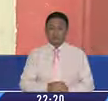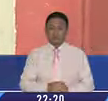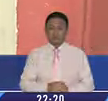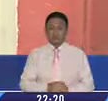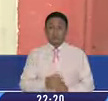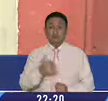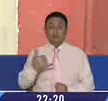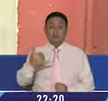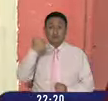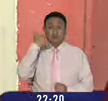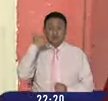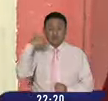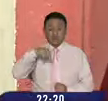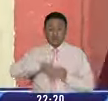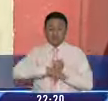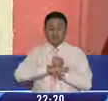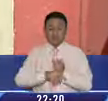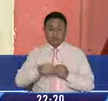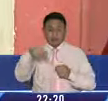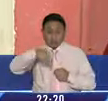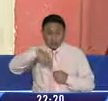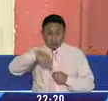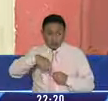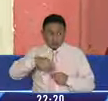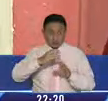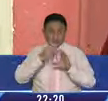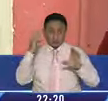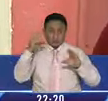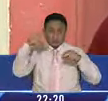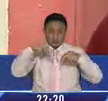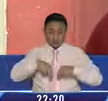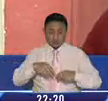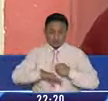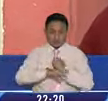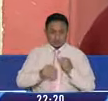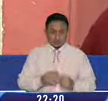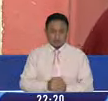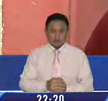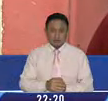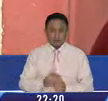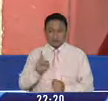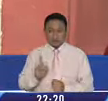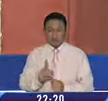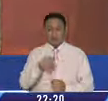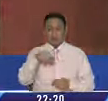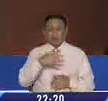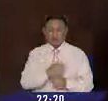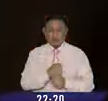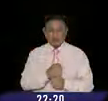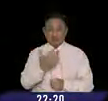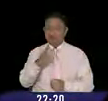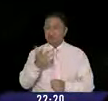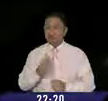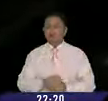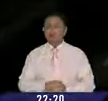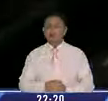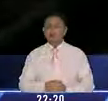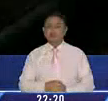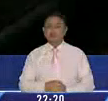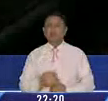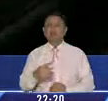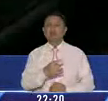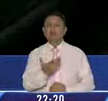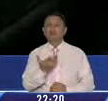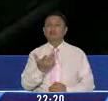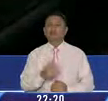el teléfono, aquí nos asaltan, aquí en la parada, aquí, y es de más. Estando caminando ya no hay ninguna seguridad aquí. Los hechos